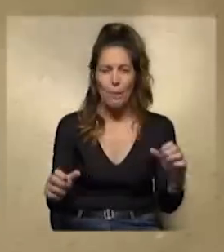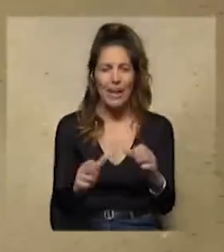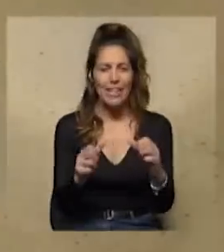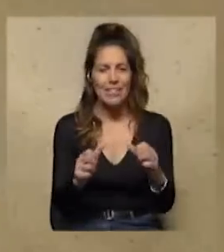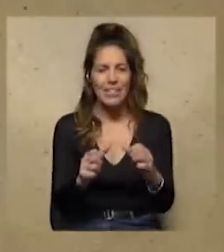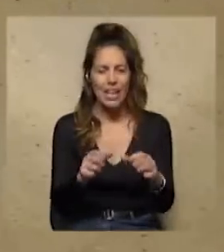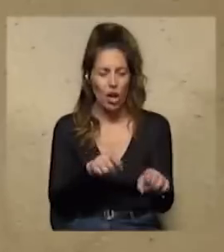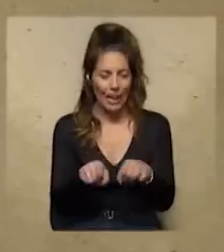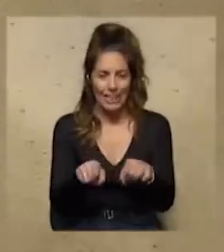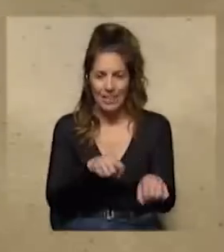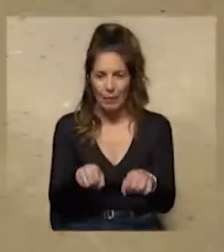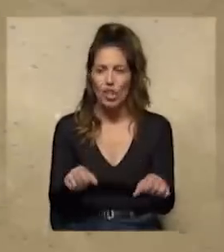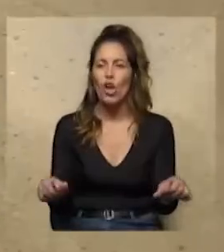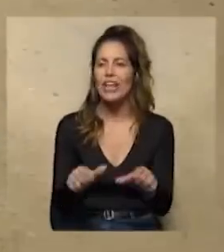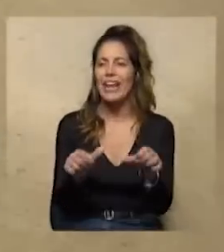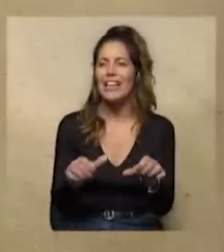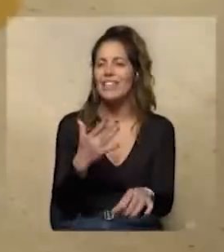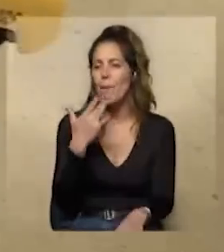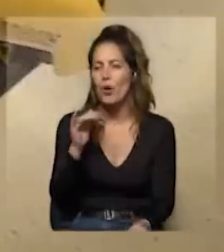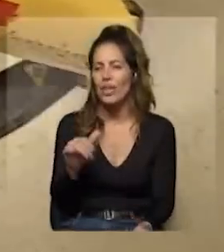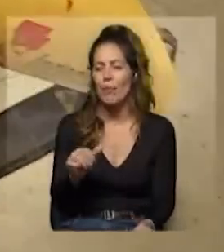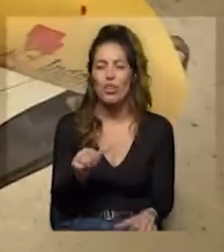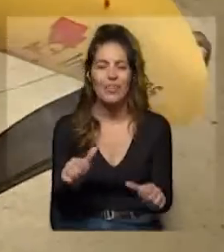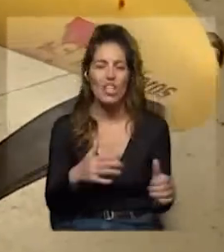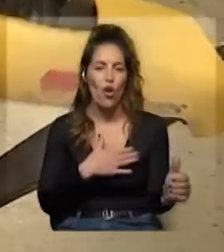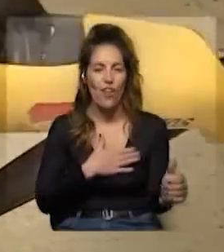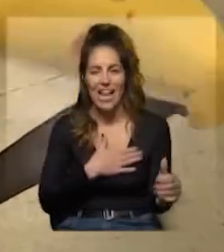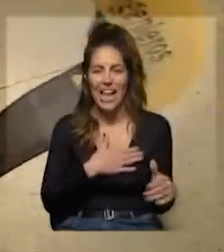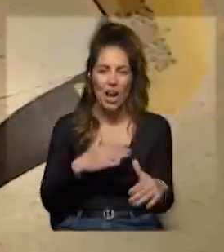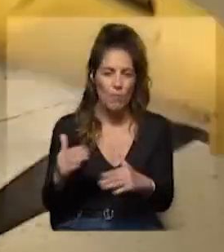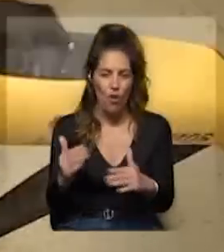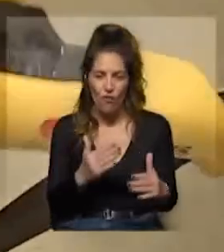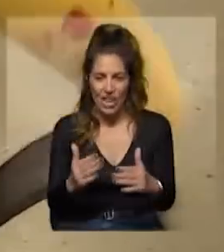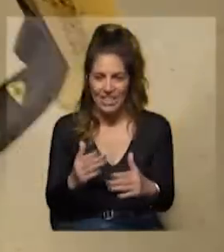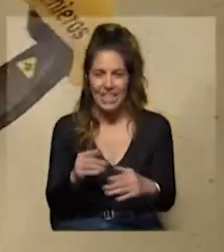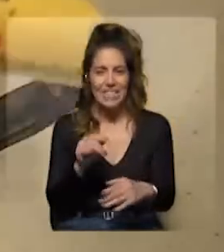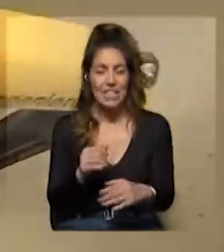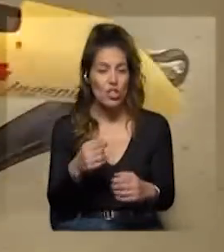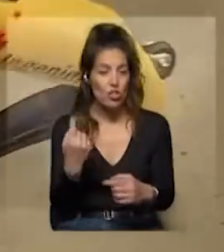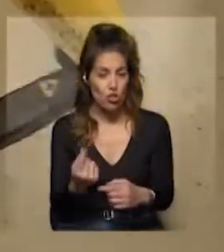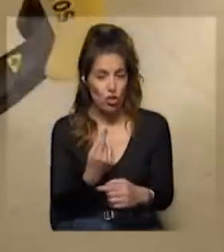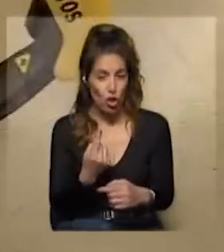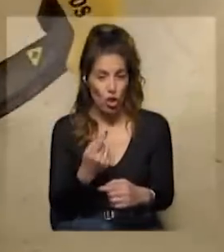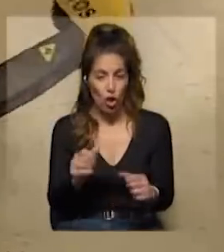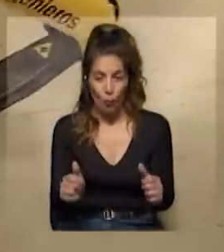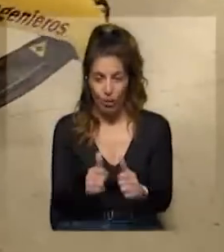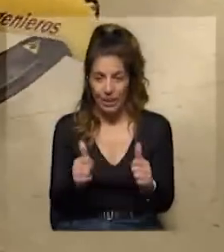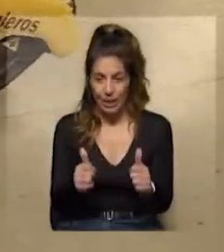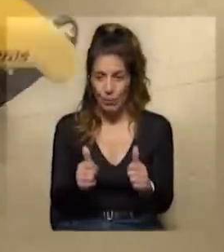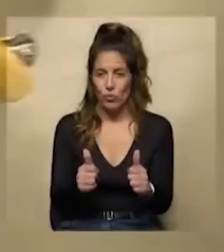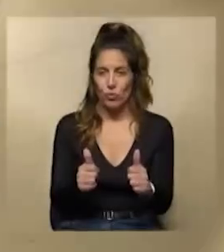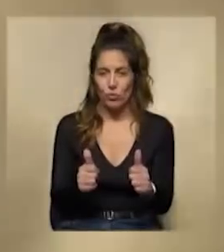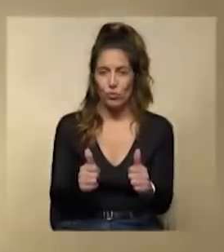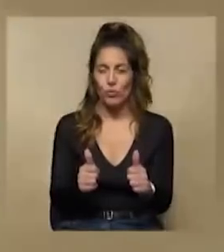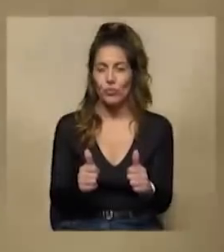a ver qué cosas hace por ejemplo ahora estabas haciendo bailar un poquito moverse un poquito sí En realidad por sí mismo así como lo tenemos bueno